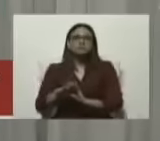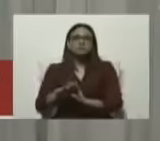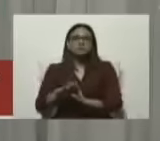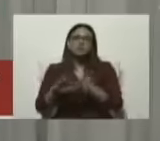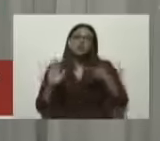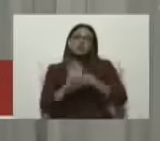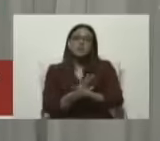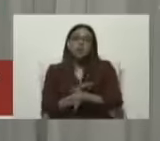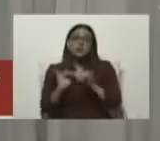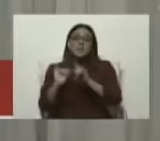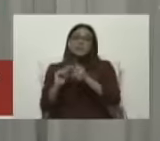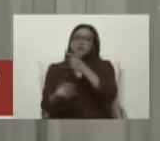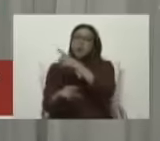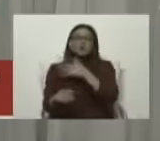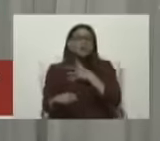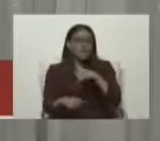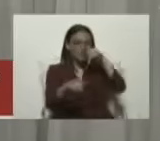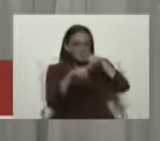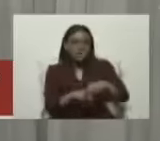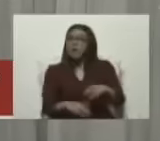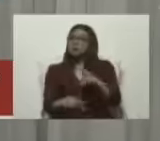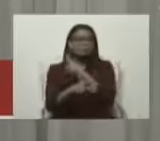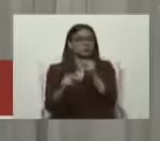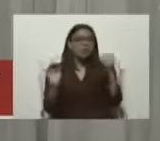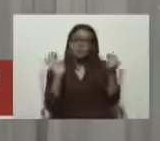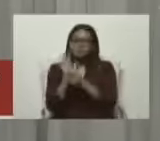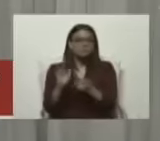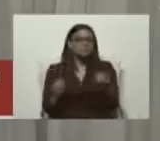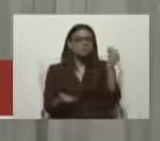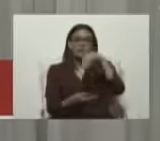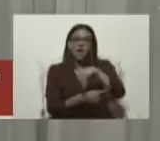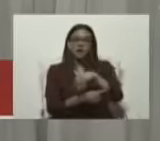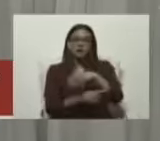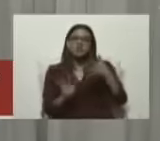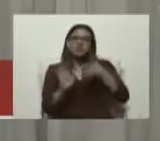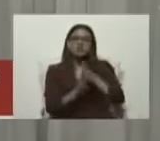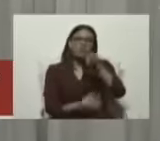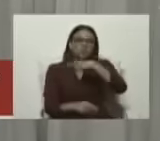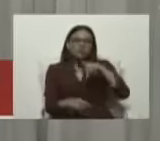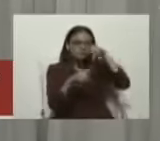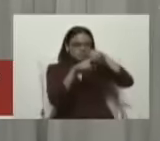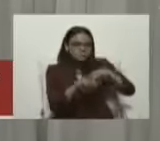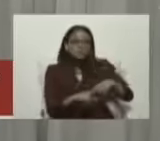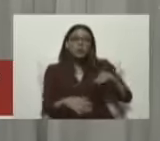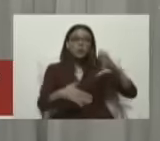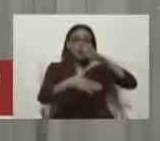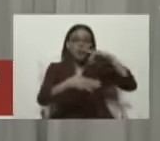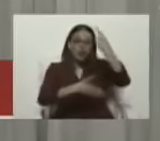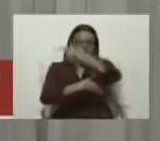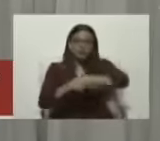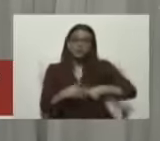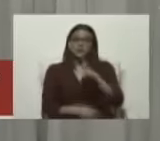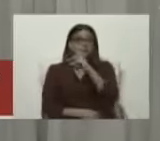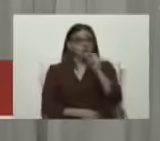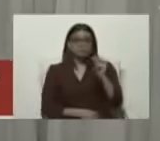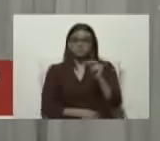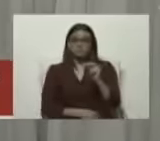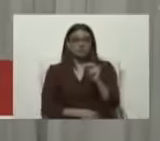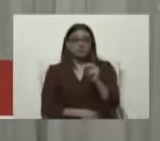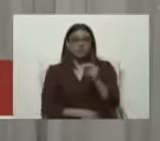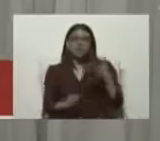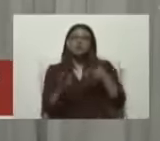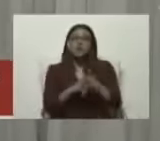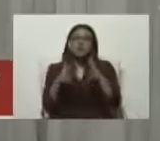sobre ese hegemón imperial que ya se cernía sobre el destino de América Latina. Los